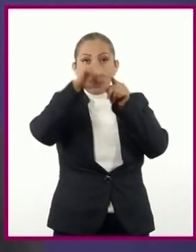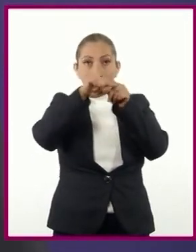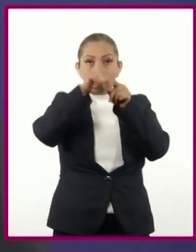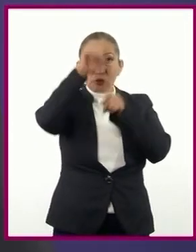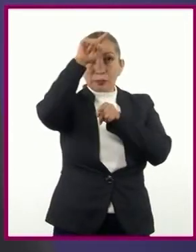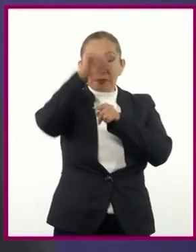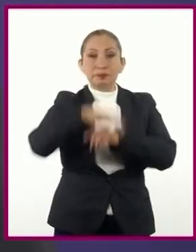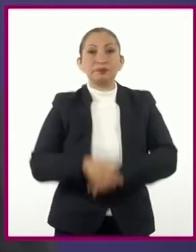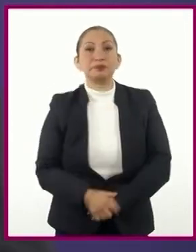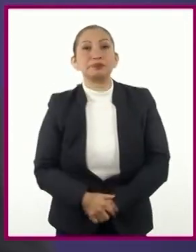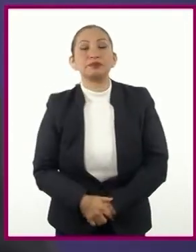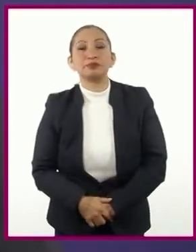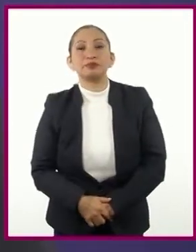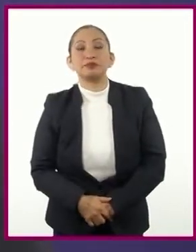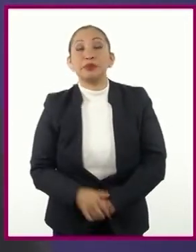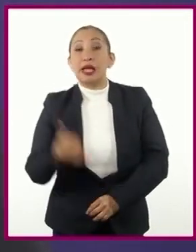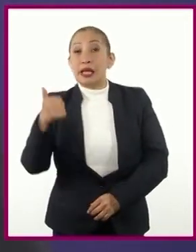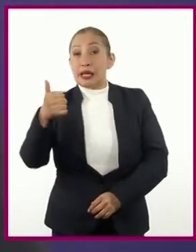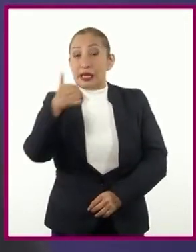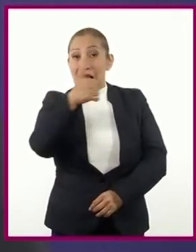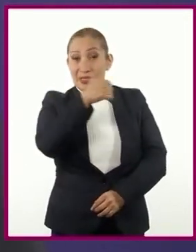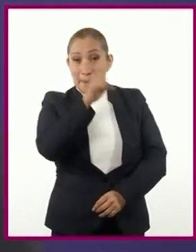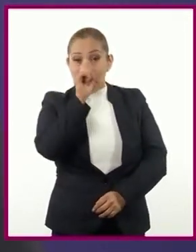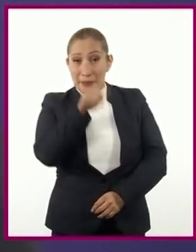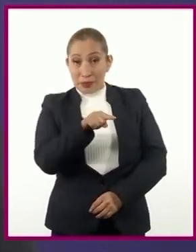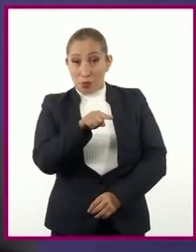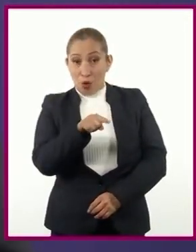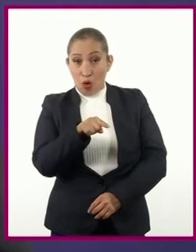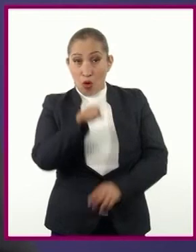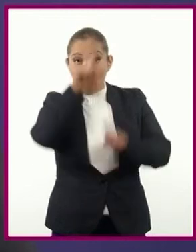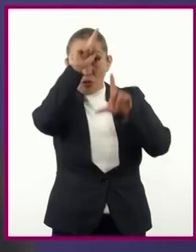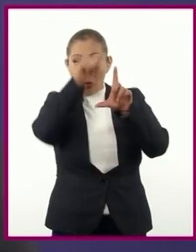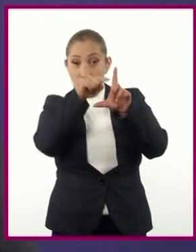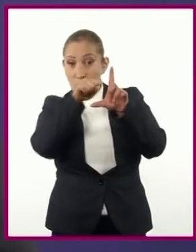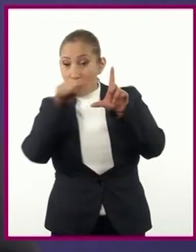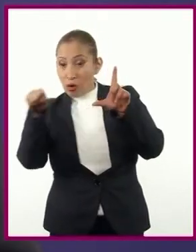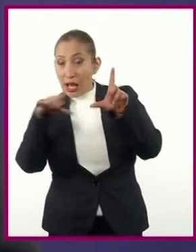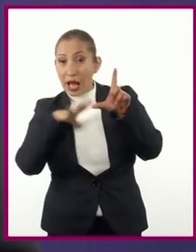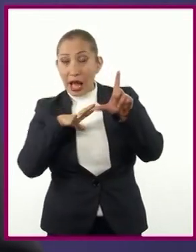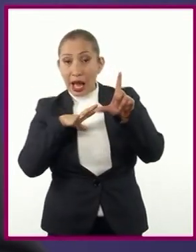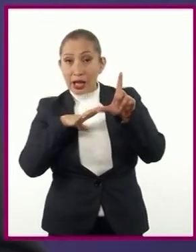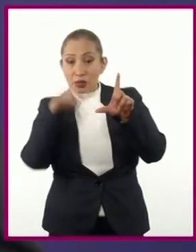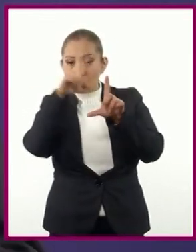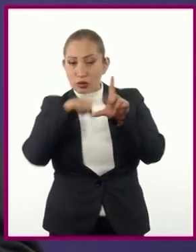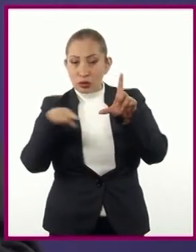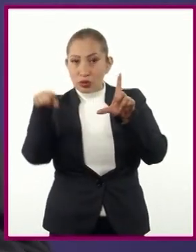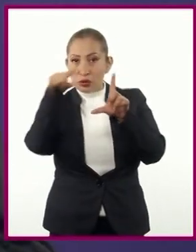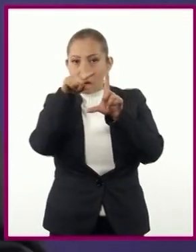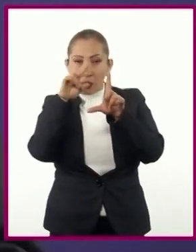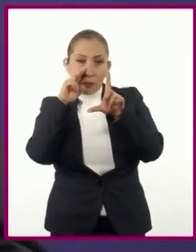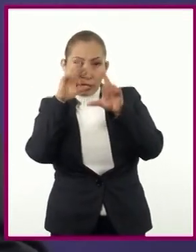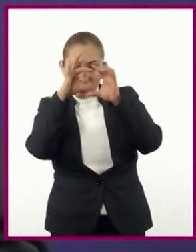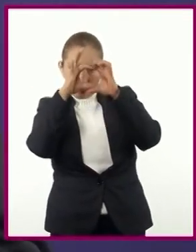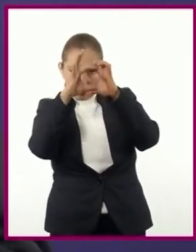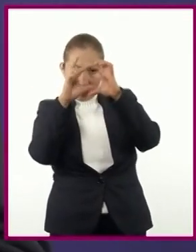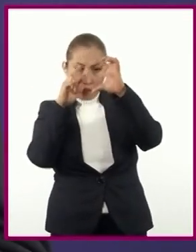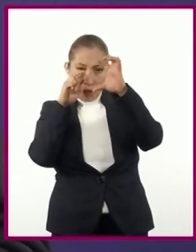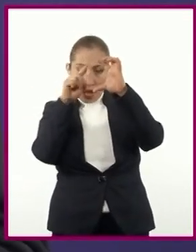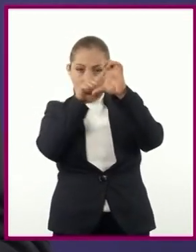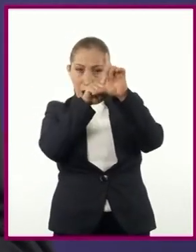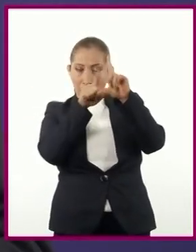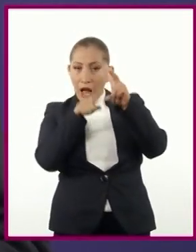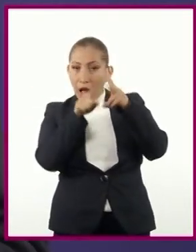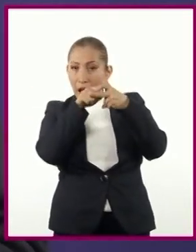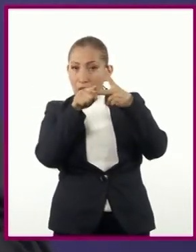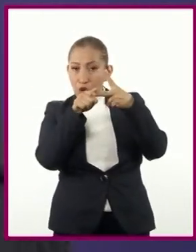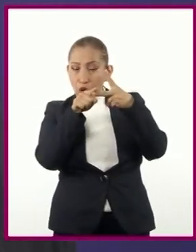vertical. En cada uno de estos planos existe un círculo graduado, donde se puede medir un ángulo,